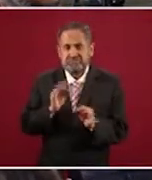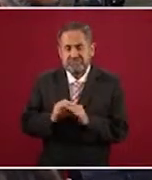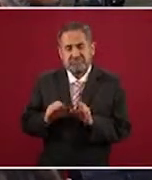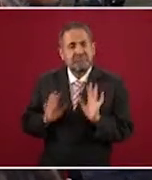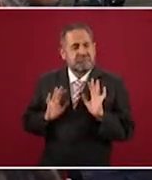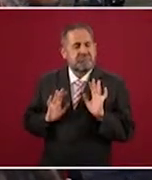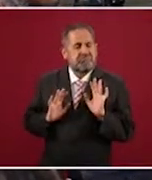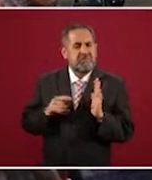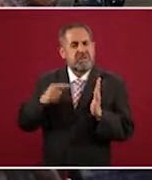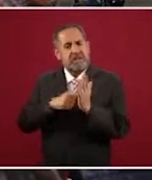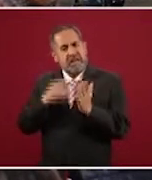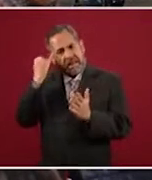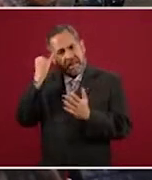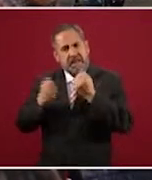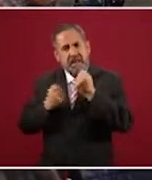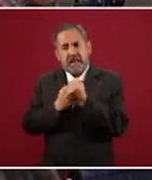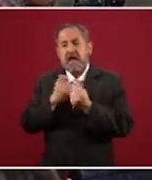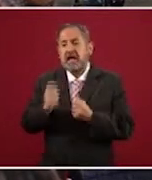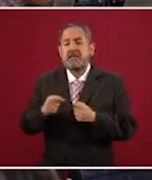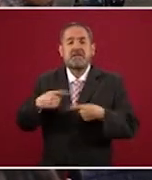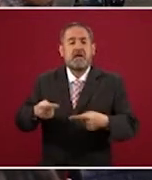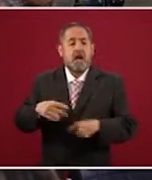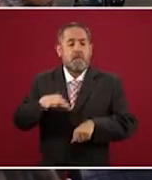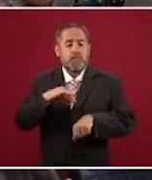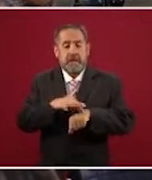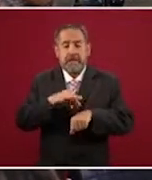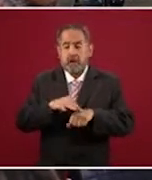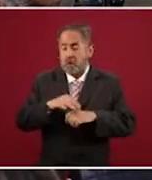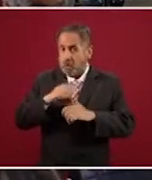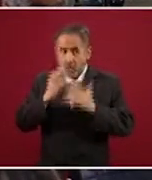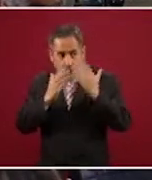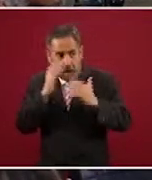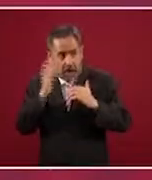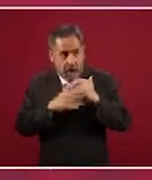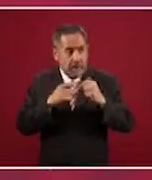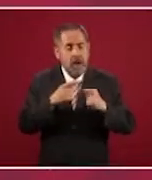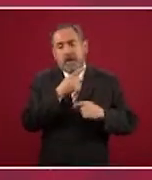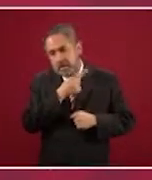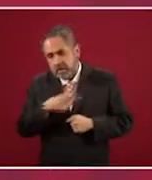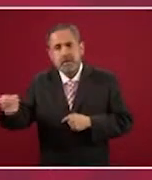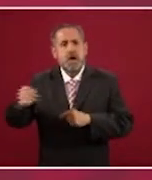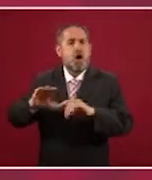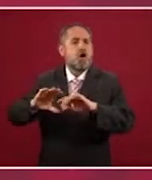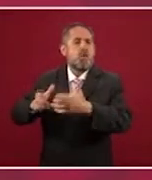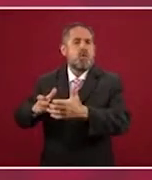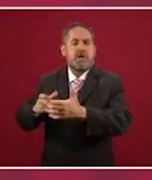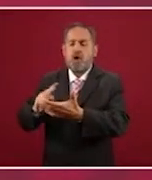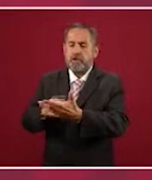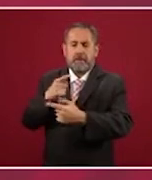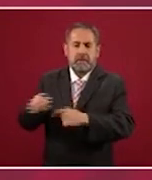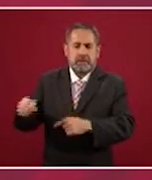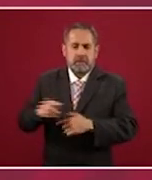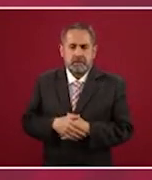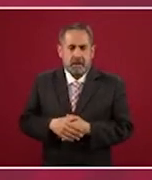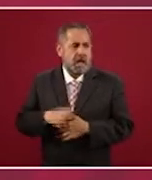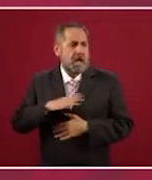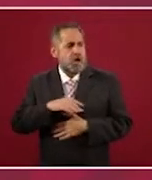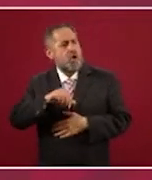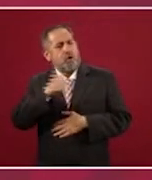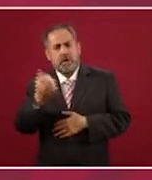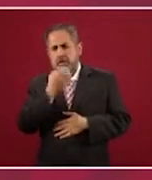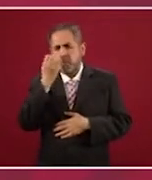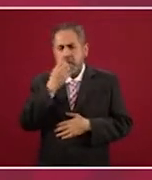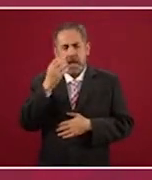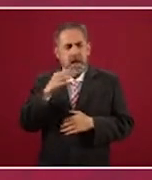precisamente para que sean médicos que regresen a sus comunidades. No, ya hay otras universidades, otras escuelas de